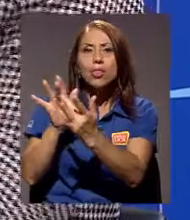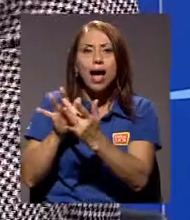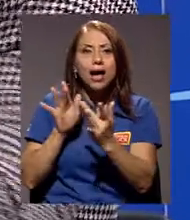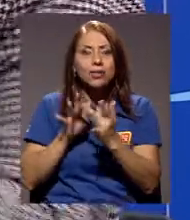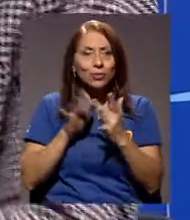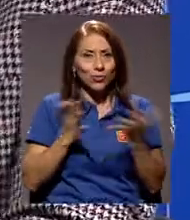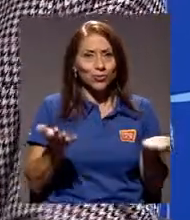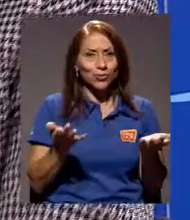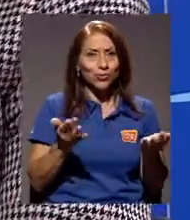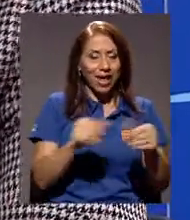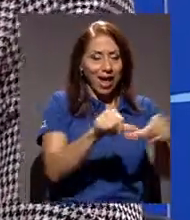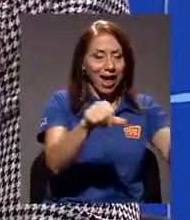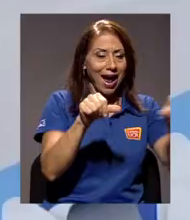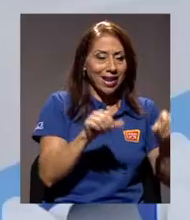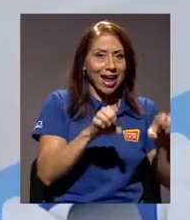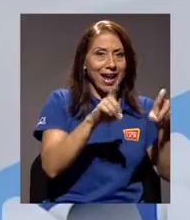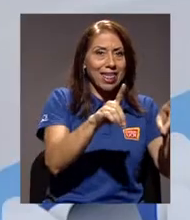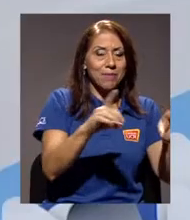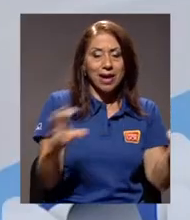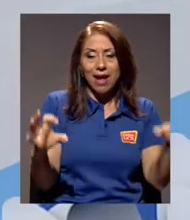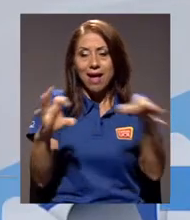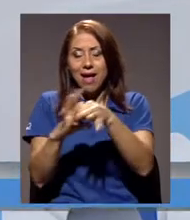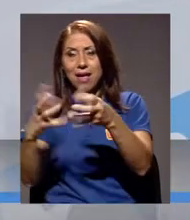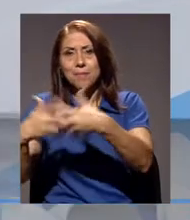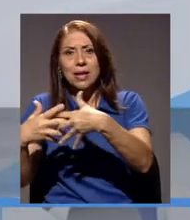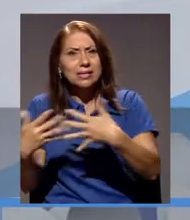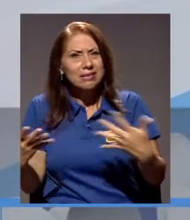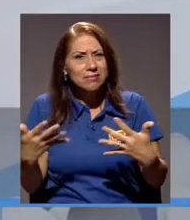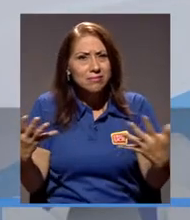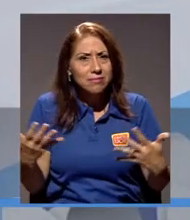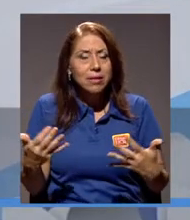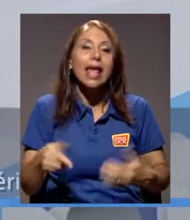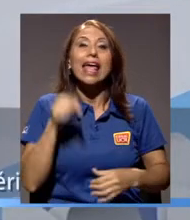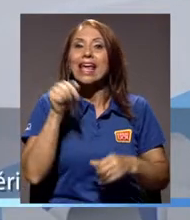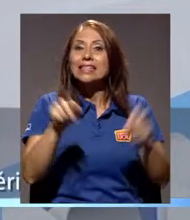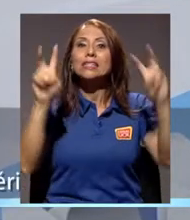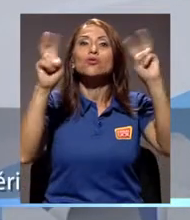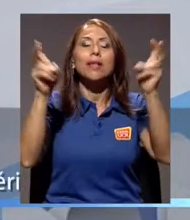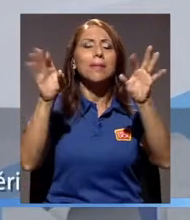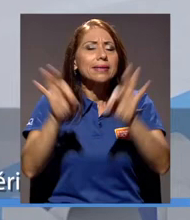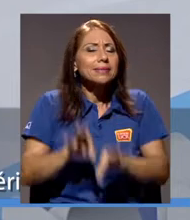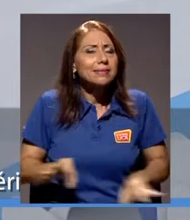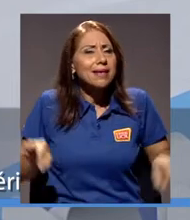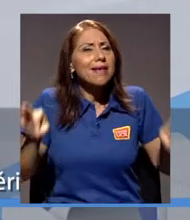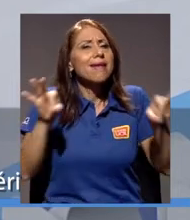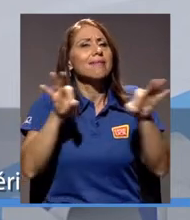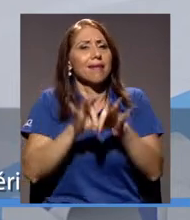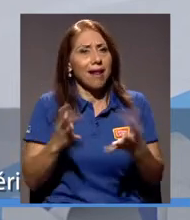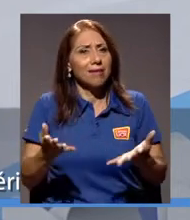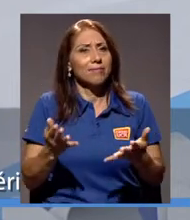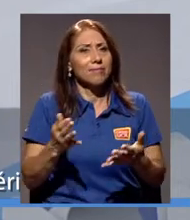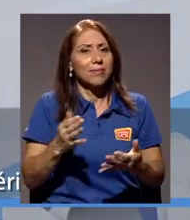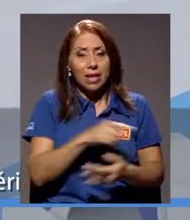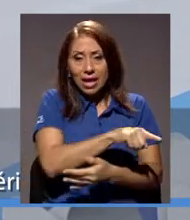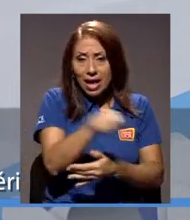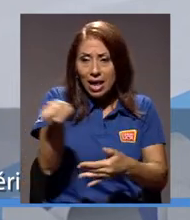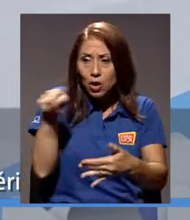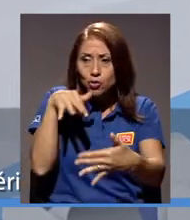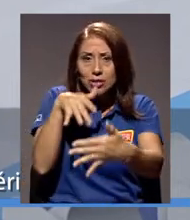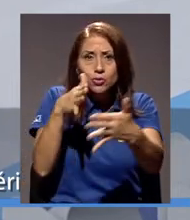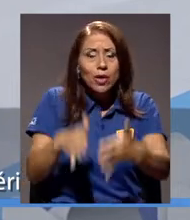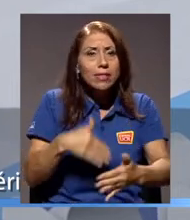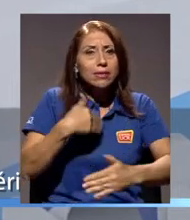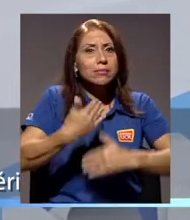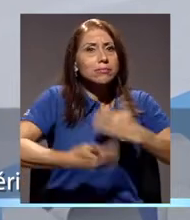mundo académico y las empresas es uno de los temas centrales de la evolución de la empresa del estudiantado que usted